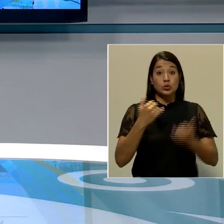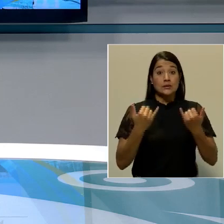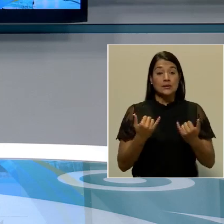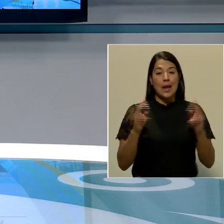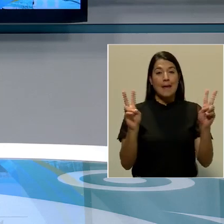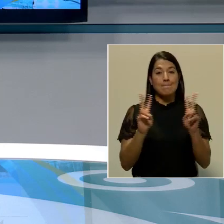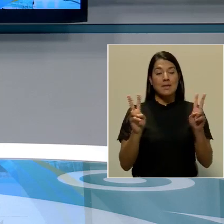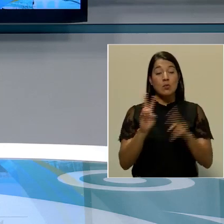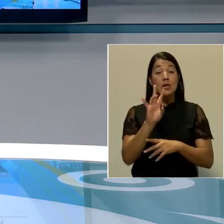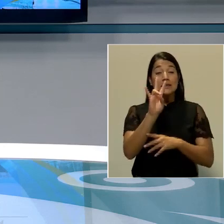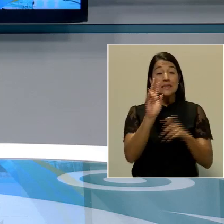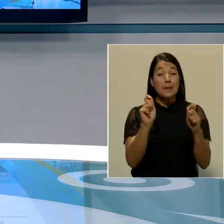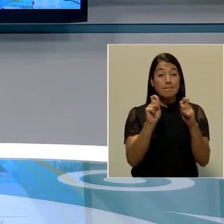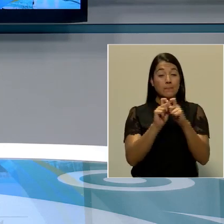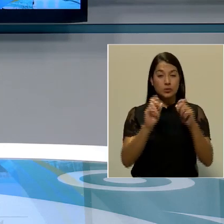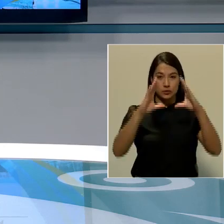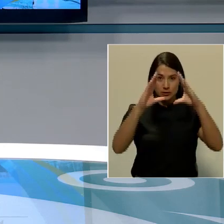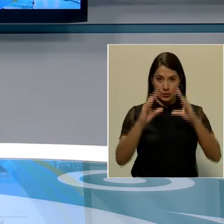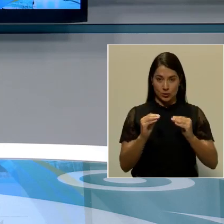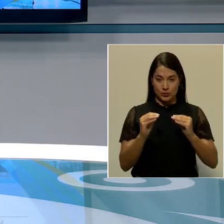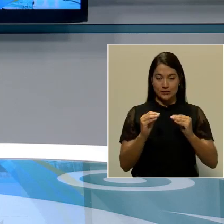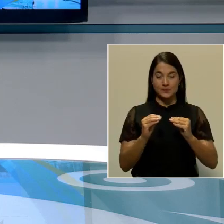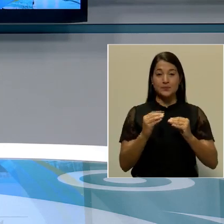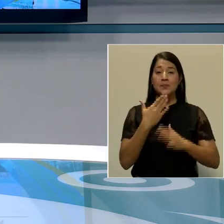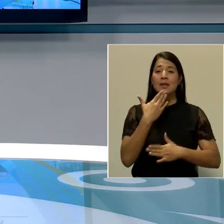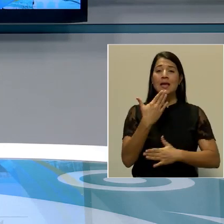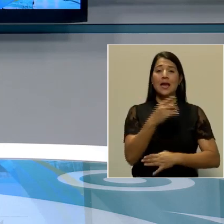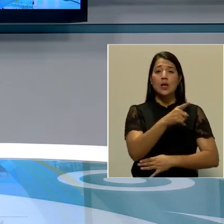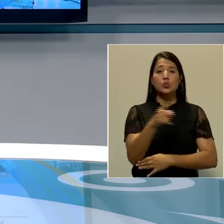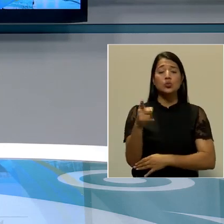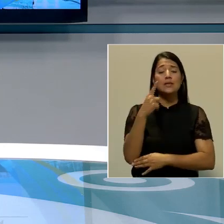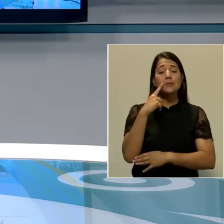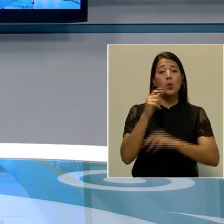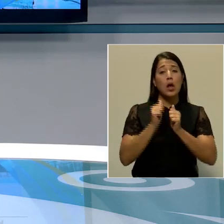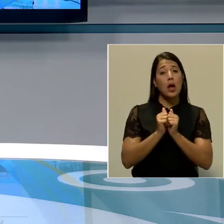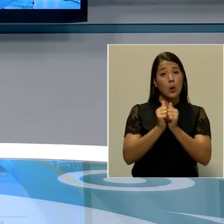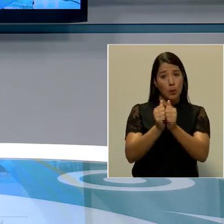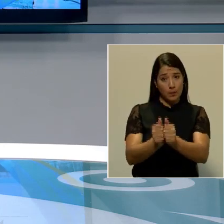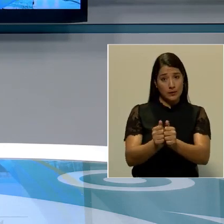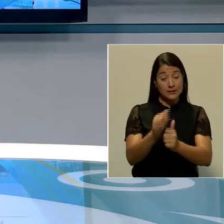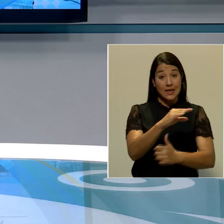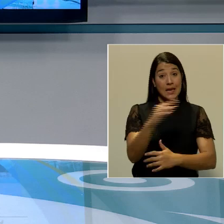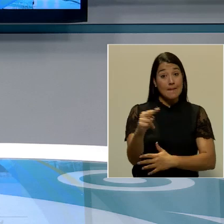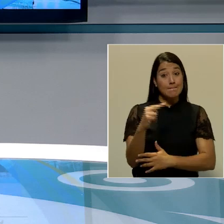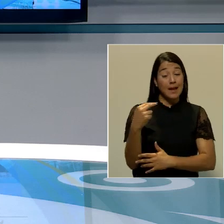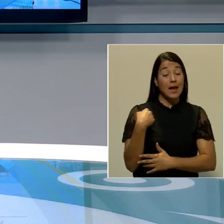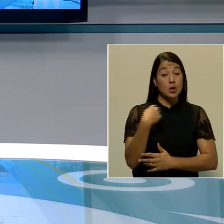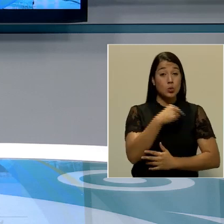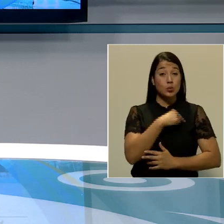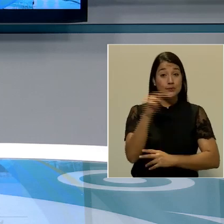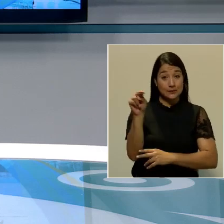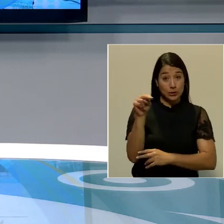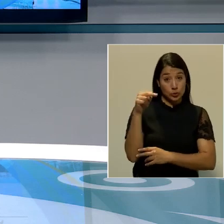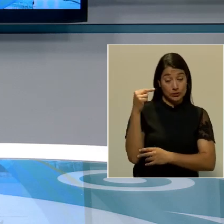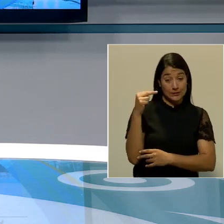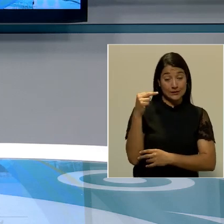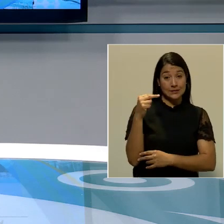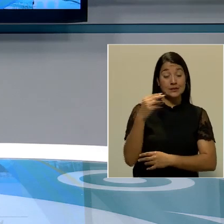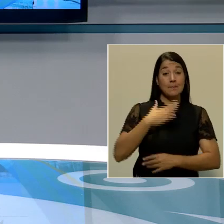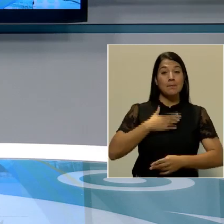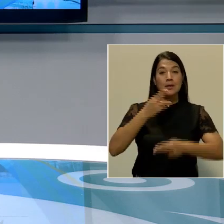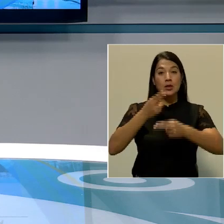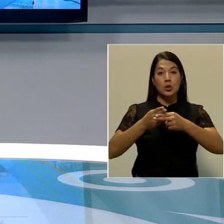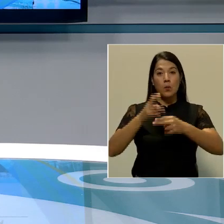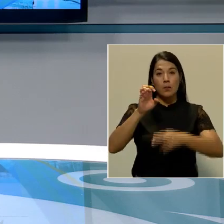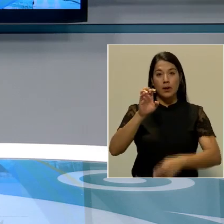vivo a las 7 en punto de la noche. Les agradecemos que nos acompañen y que se informen con nosotros.